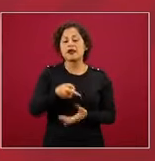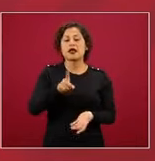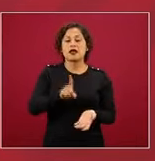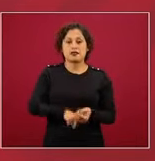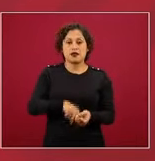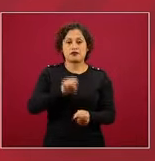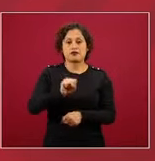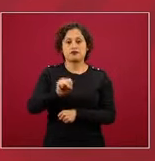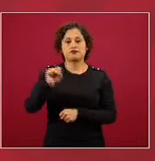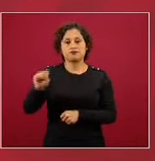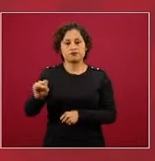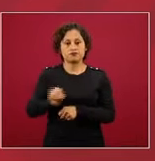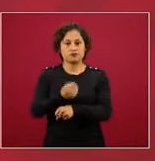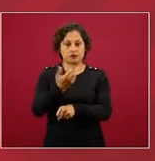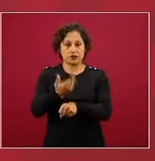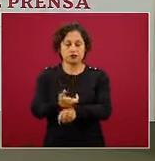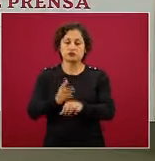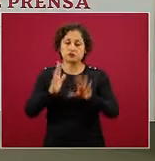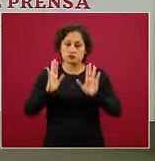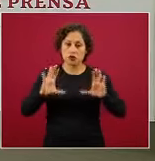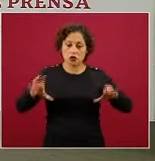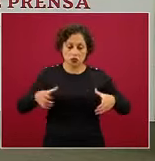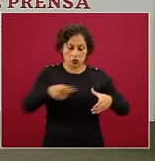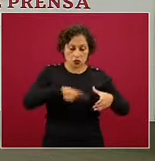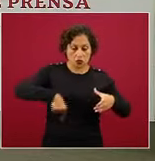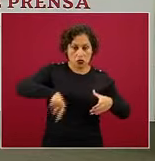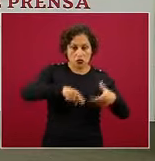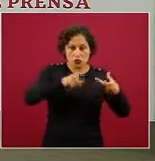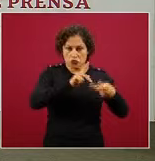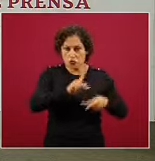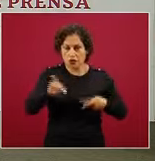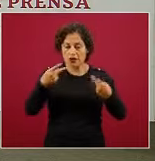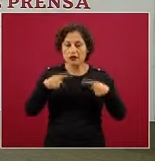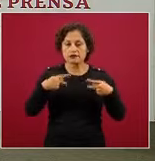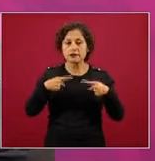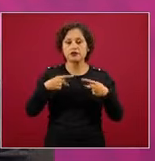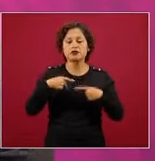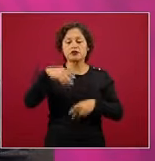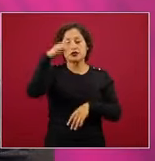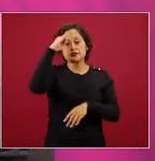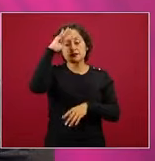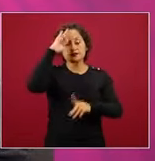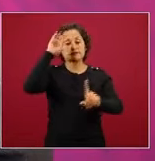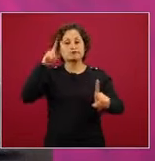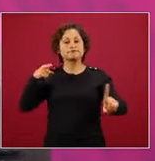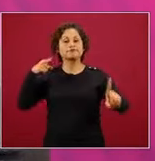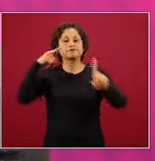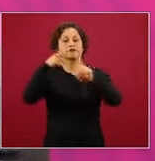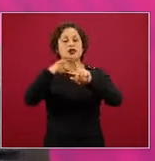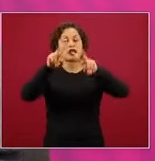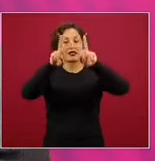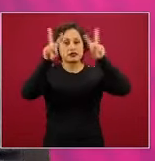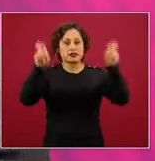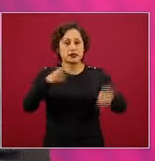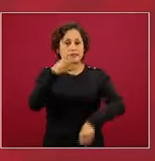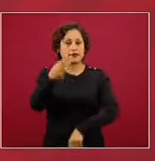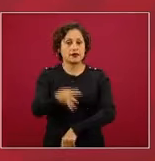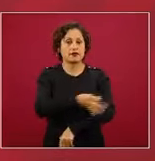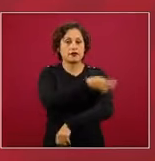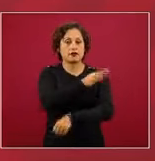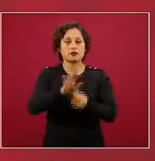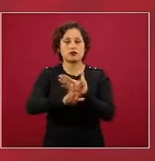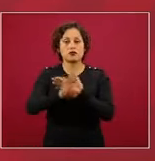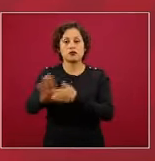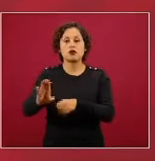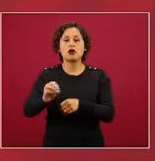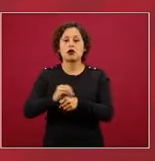con el fin que se aborden todos los temas que tengan que ver con la vacuna COVID-19.